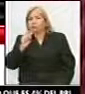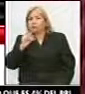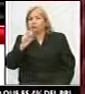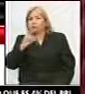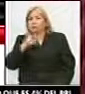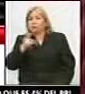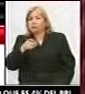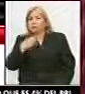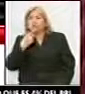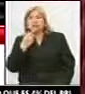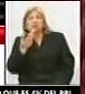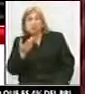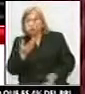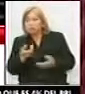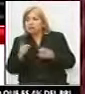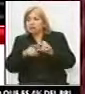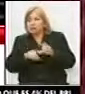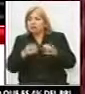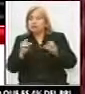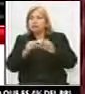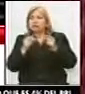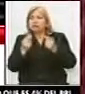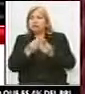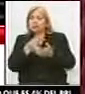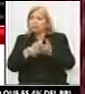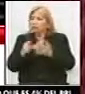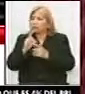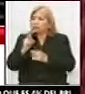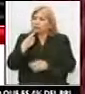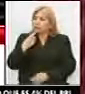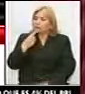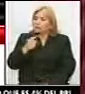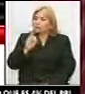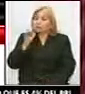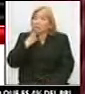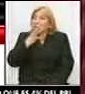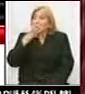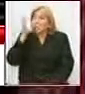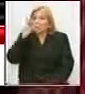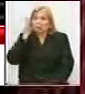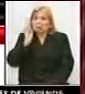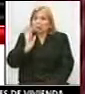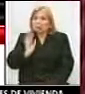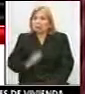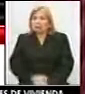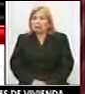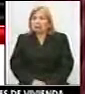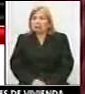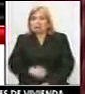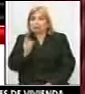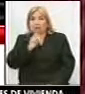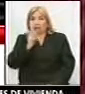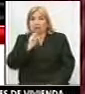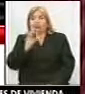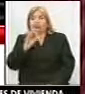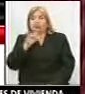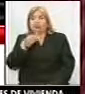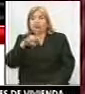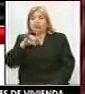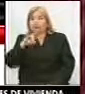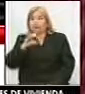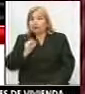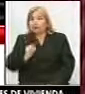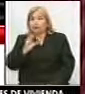grupo del señor Rogelio Cánchez pertenecía a qué organización? No, desconozco, presidente. ¿No era de Chimpuncayao tampoco la señora